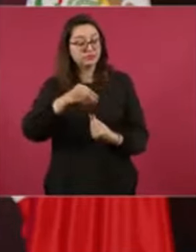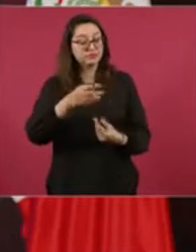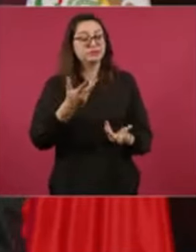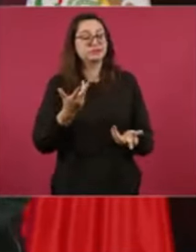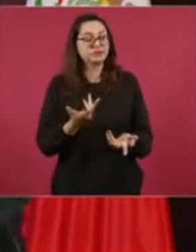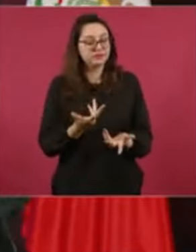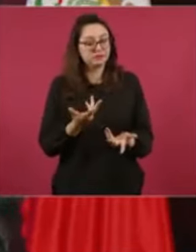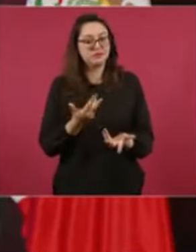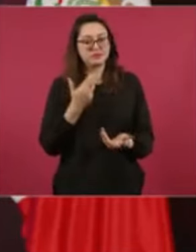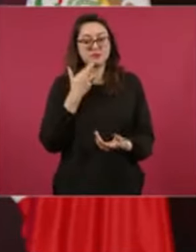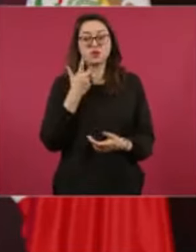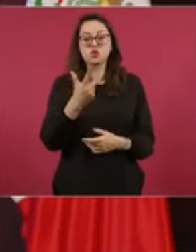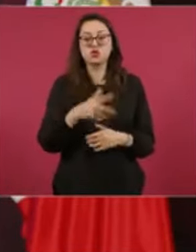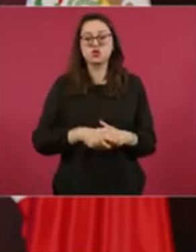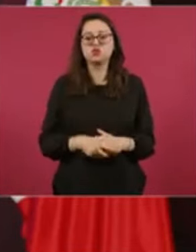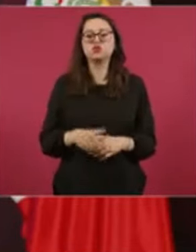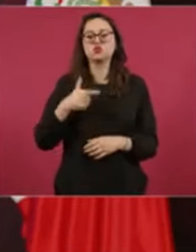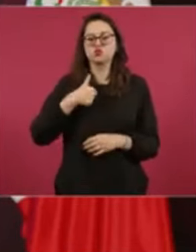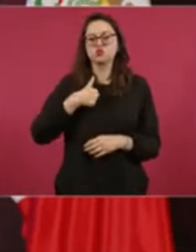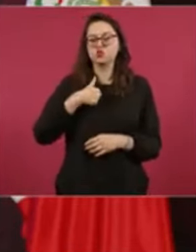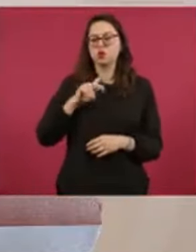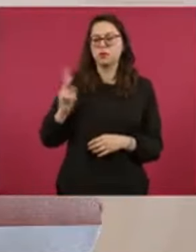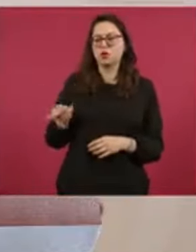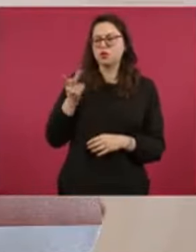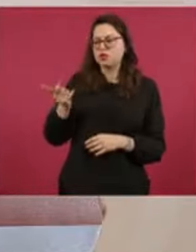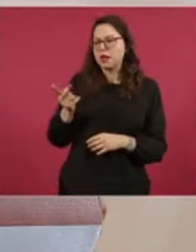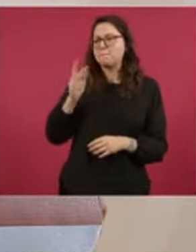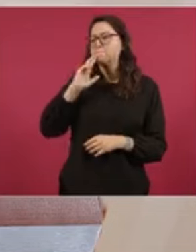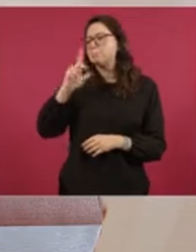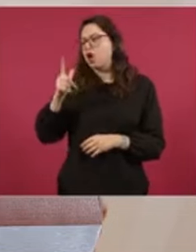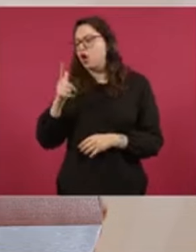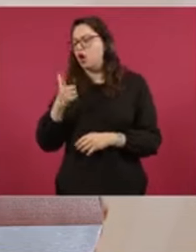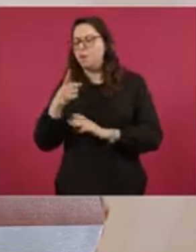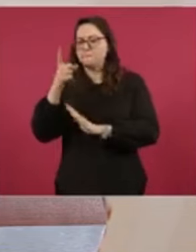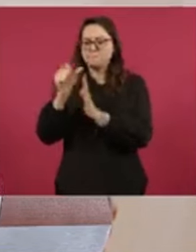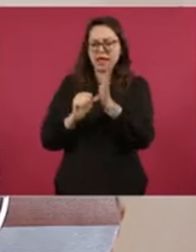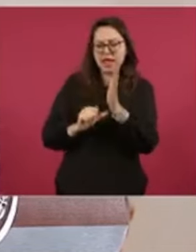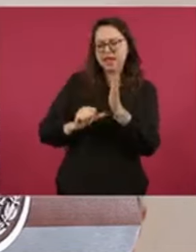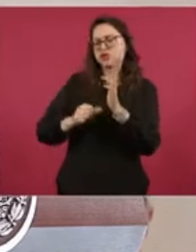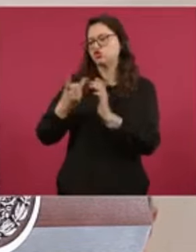decir, a ver, ¿cuál es el sustento? Y él le sabe.